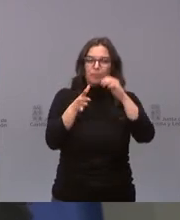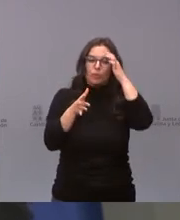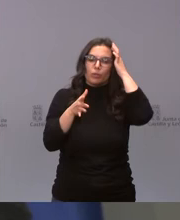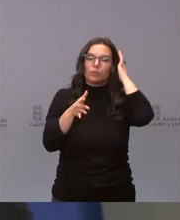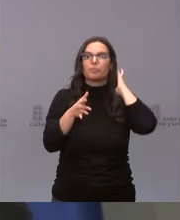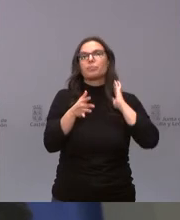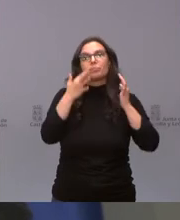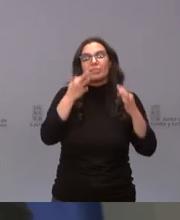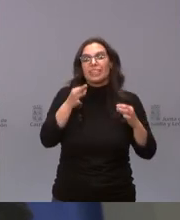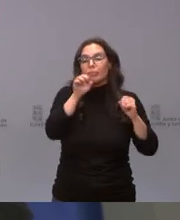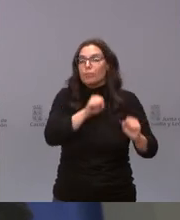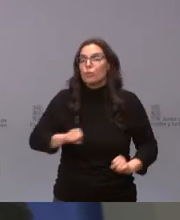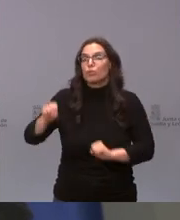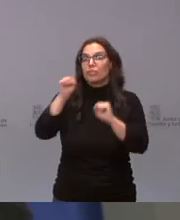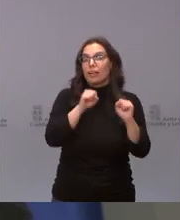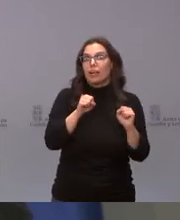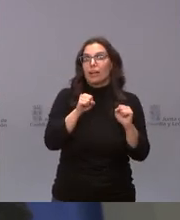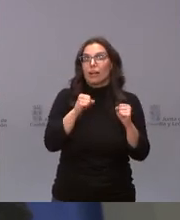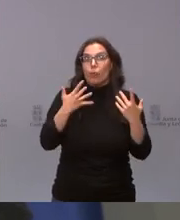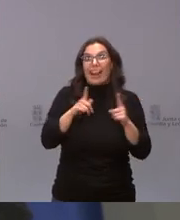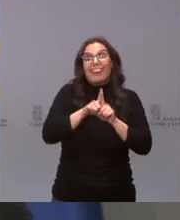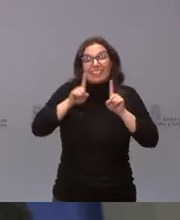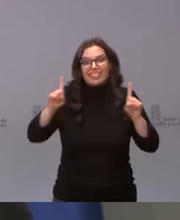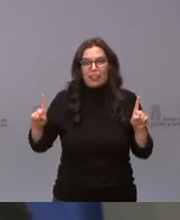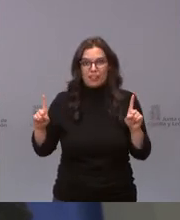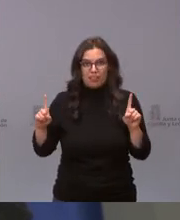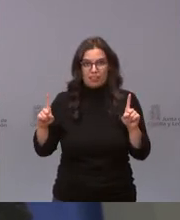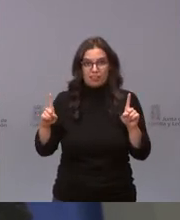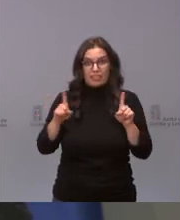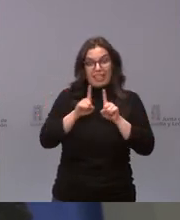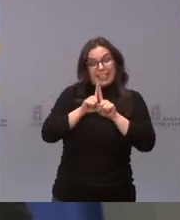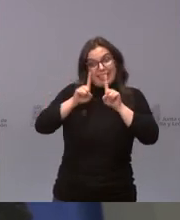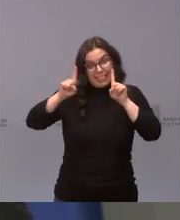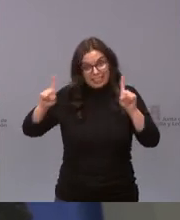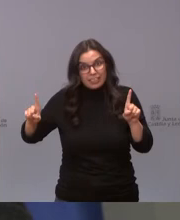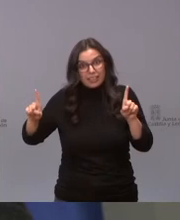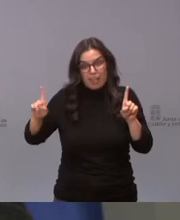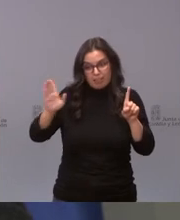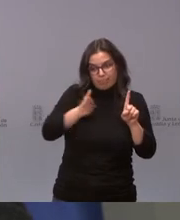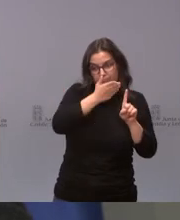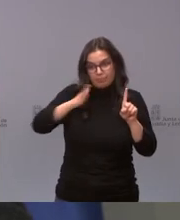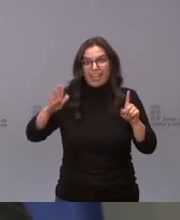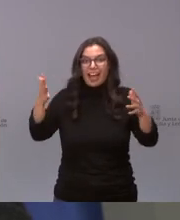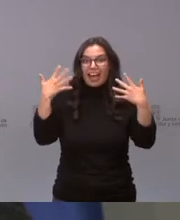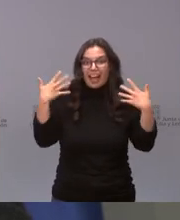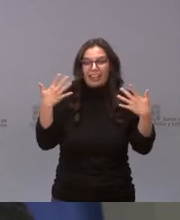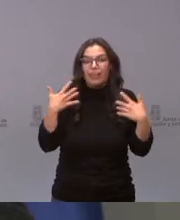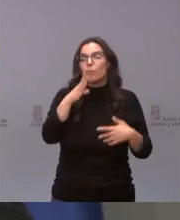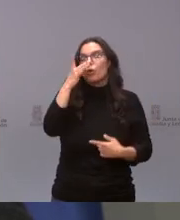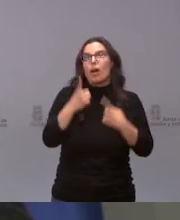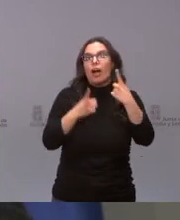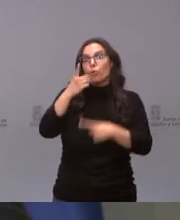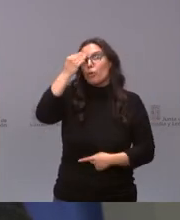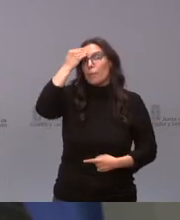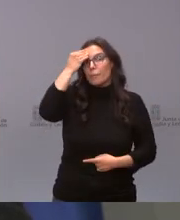que protege es la distancia. Distancia interpersonal en el aire libre, porque hay gente que piensa que lo que